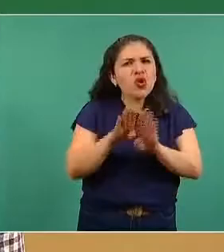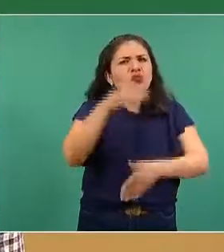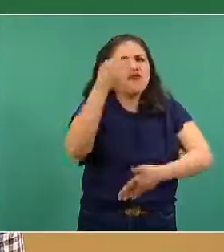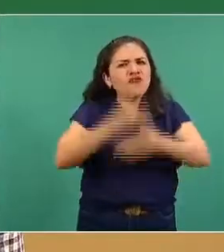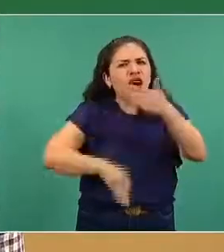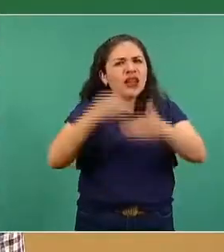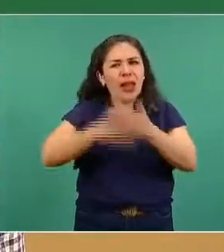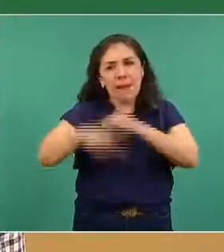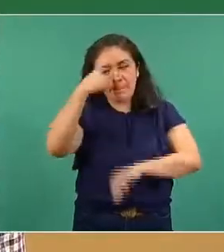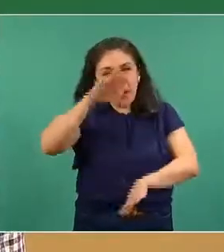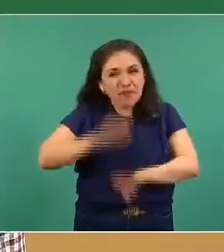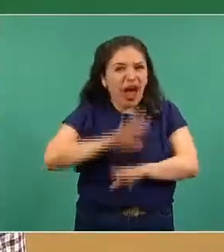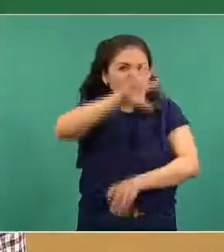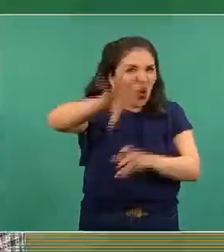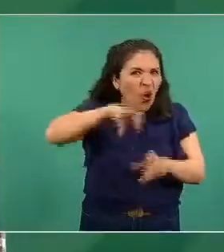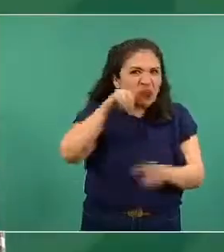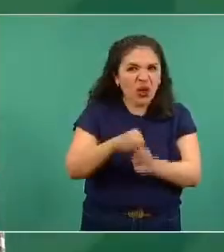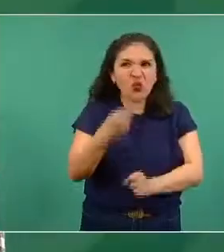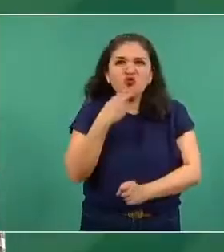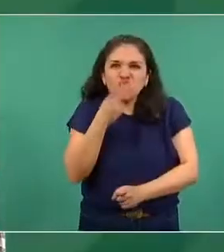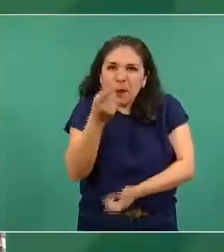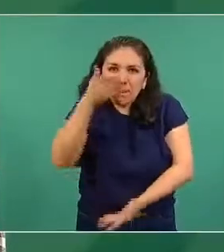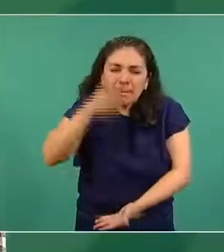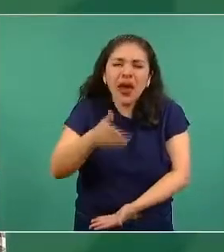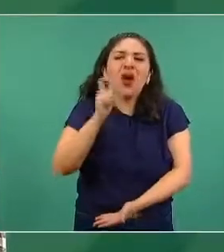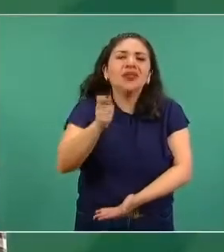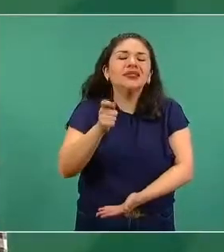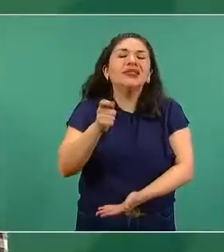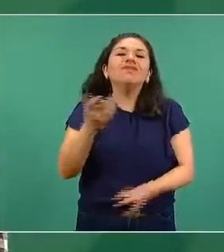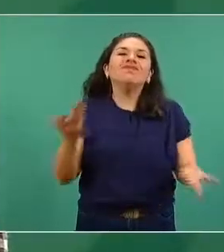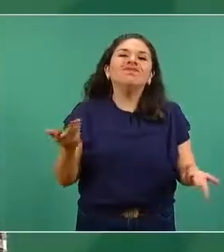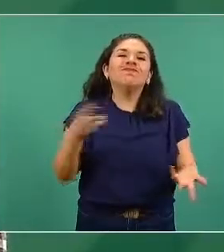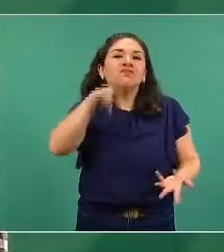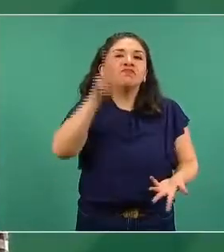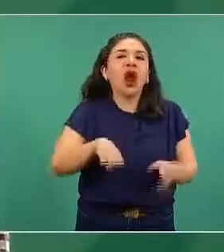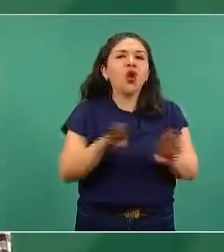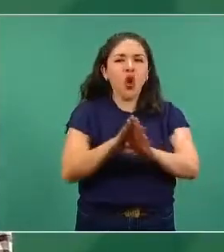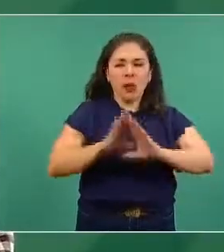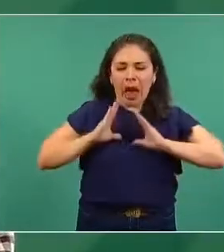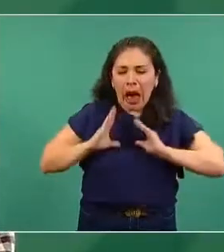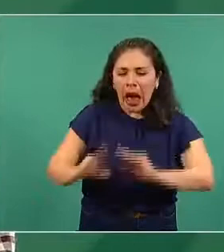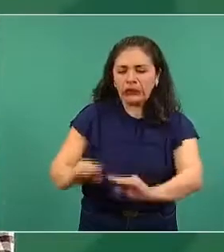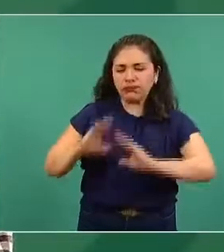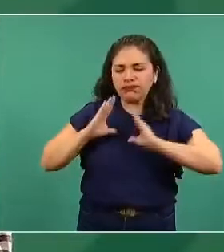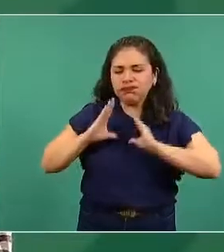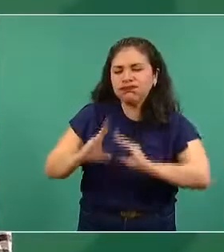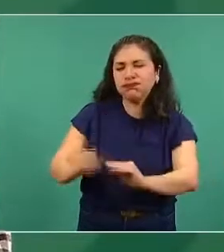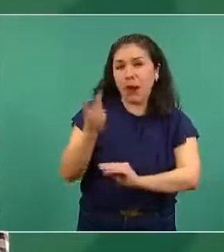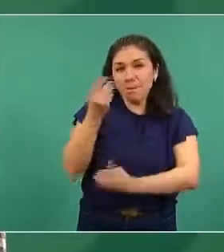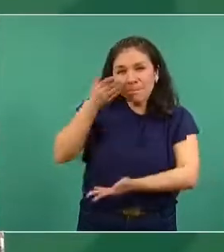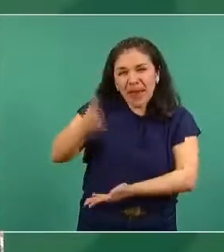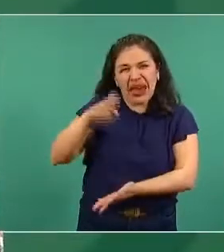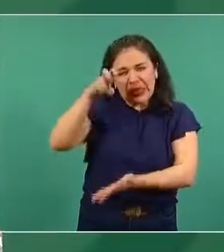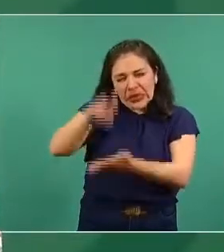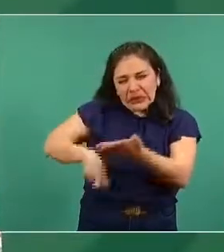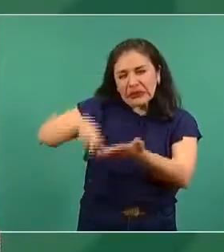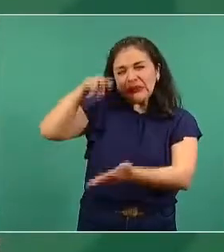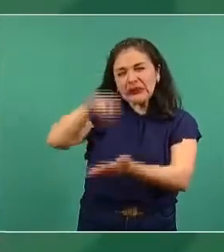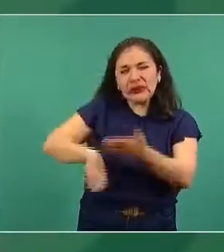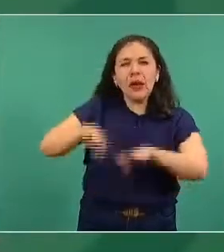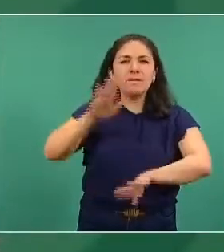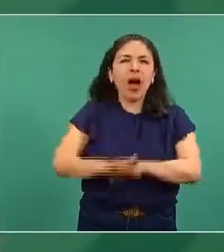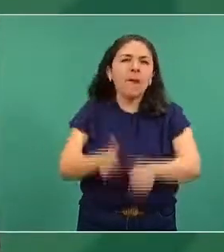uso generalizado, es que es sumamente demandante el proceso de entrenamiento, desde luego